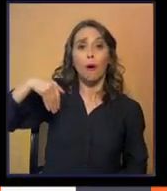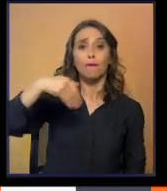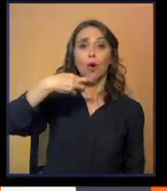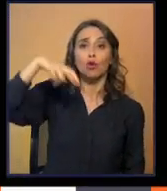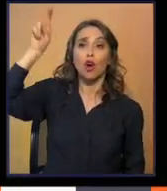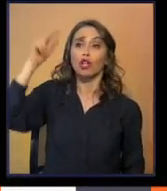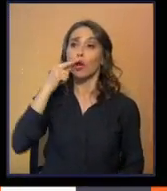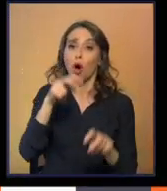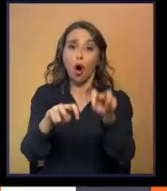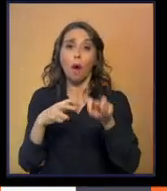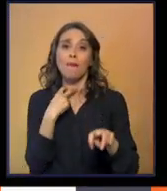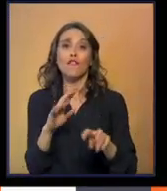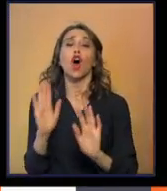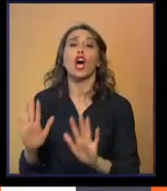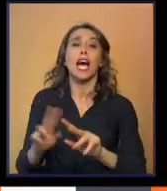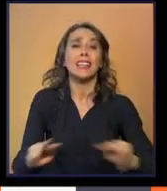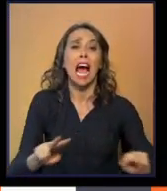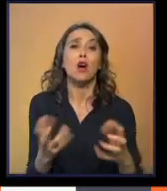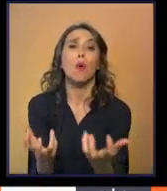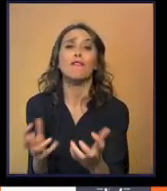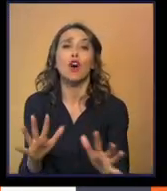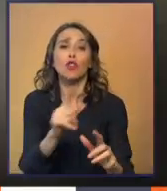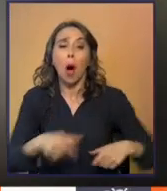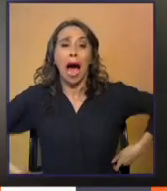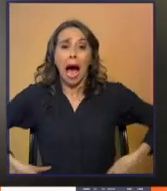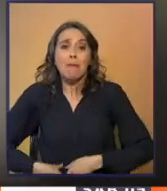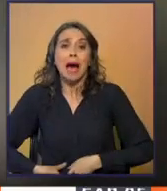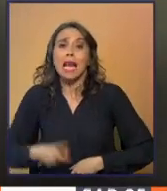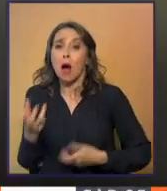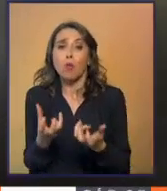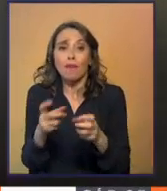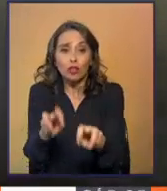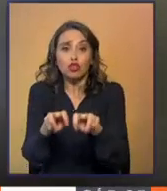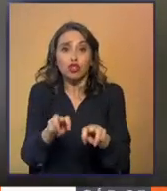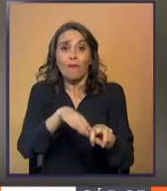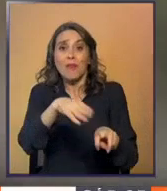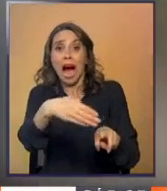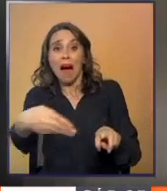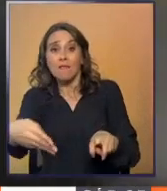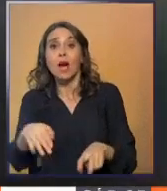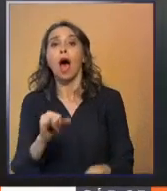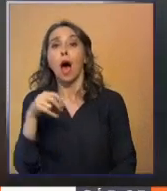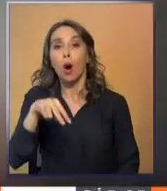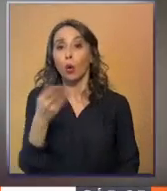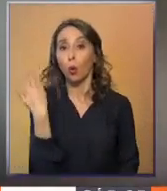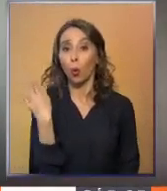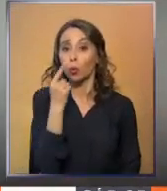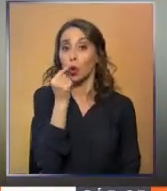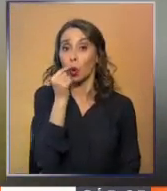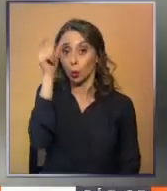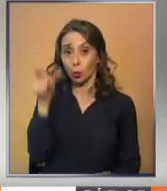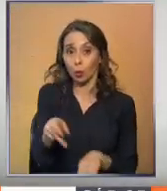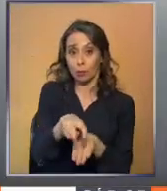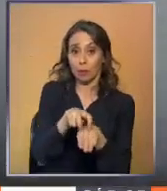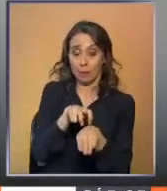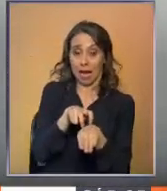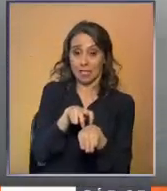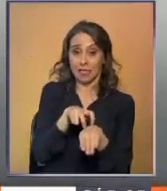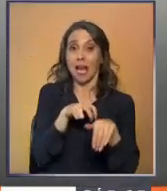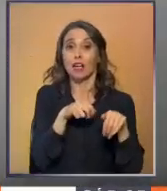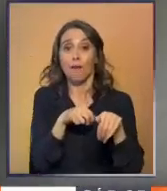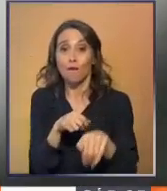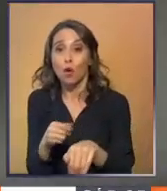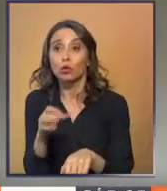Ya, tranquilo, cabrón, weón. Amárrense el cinturón, weón. Este video fue grabado en junio por uno de los pasajeros de este bus